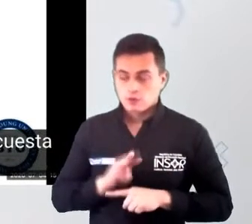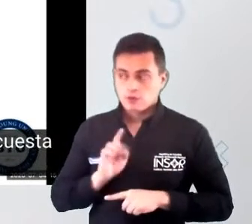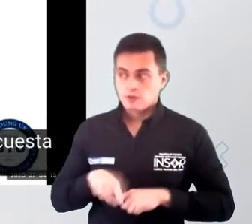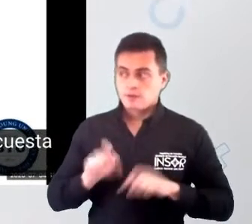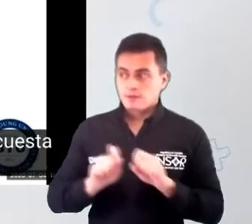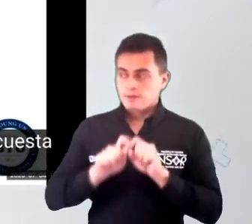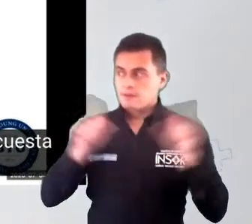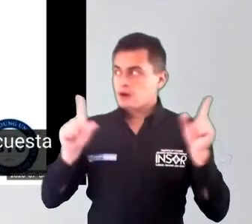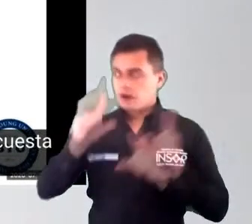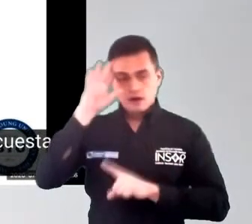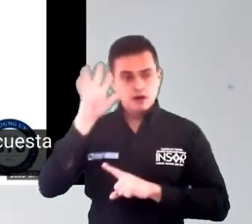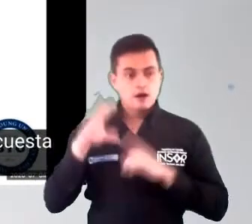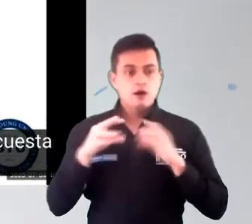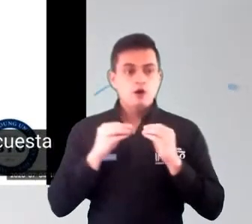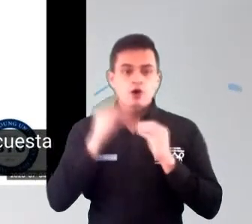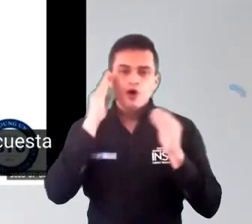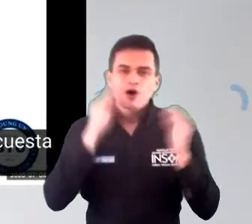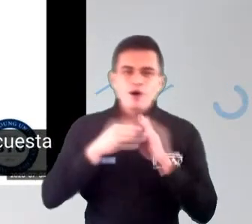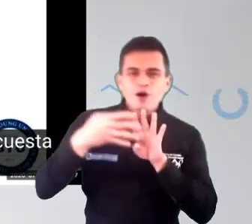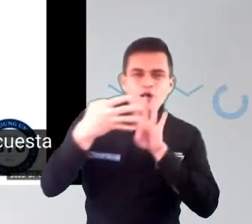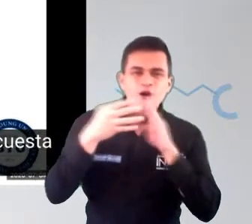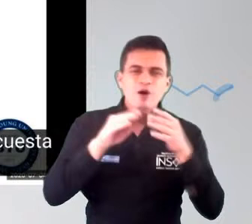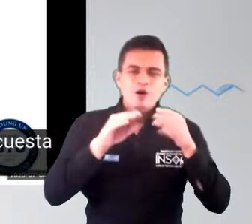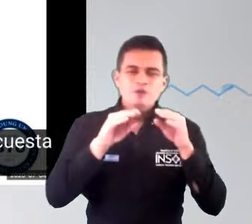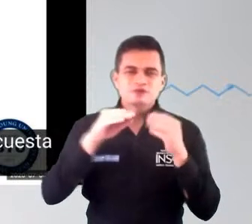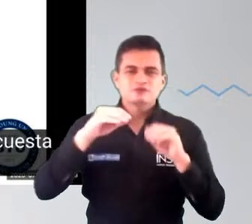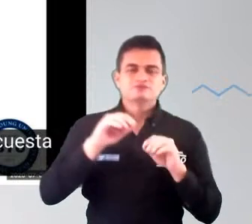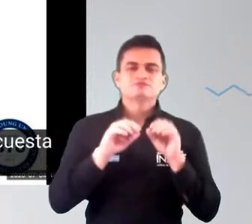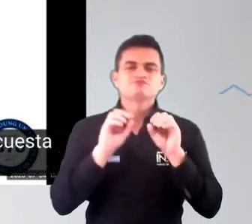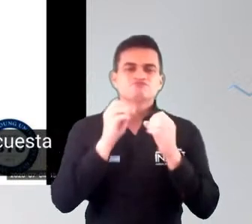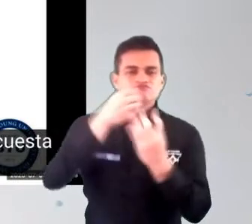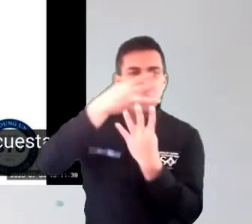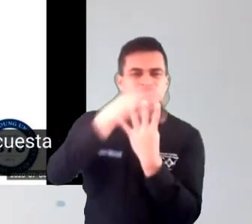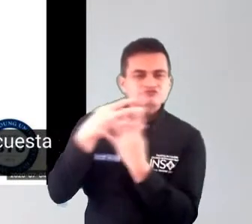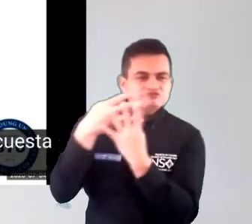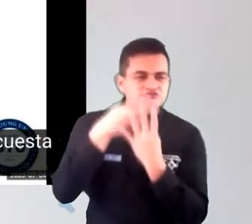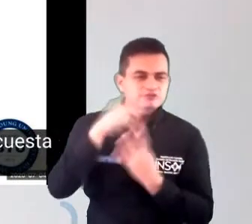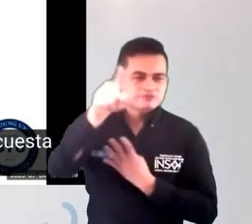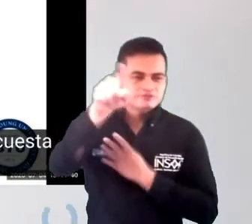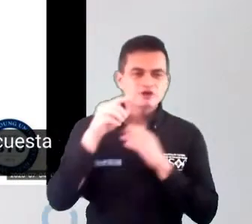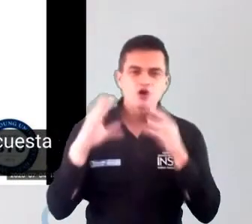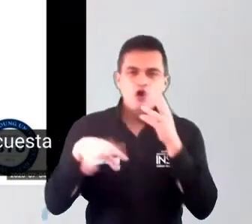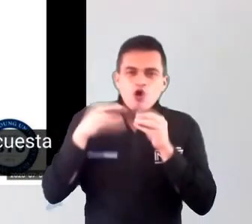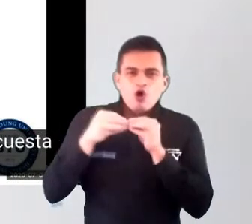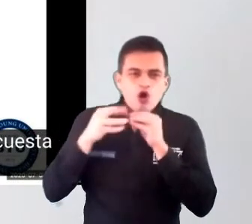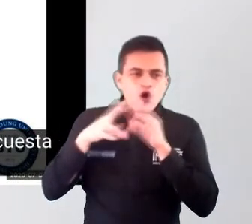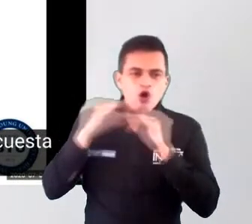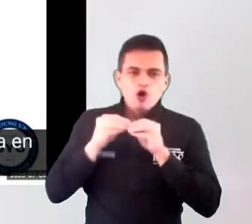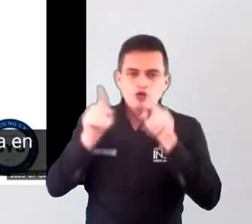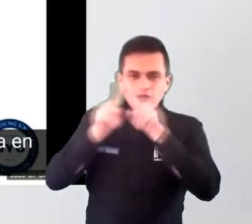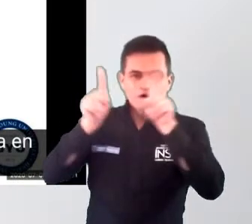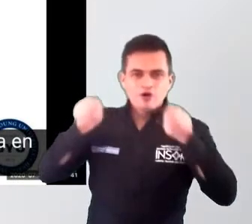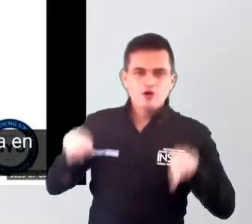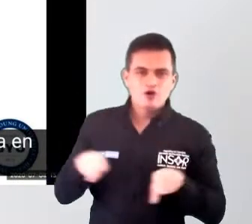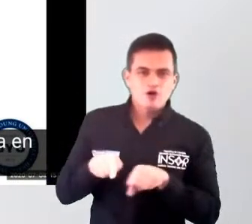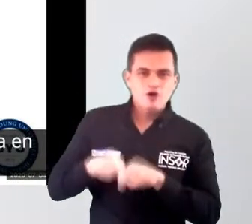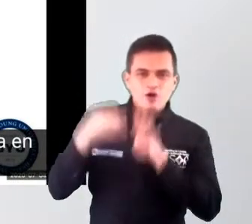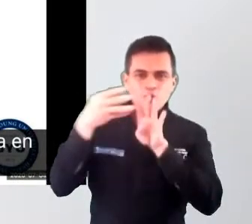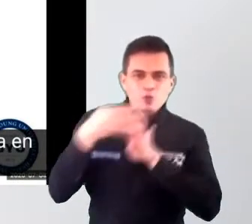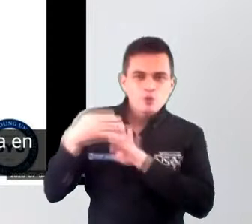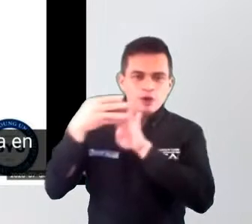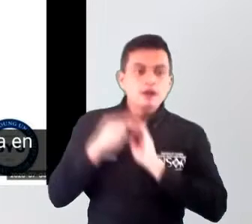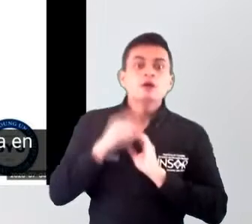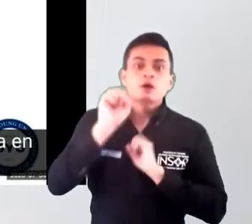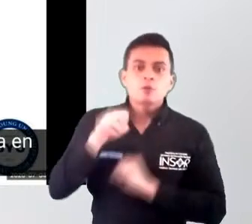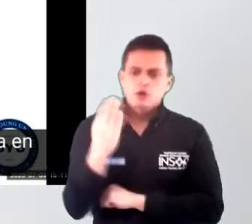código QR. Usted puede realizar una encuesta corta que le brindará información de retorno